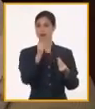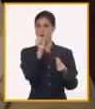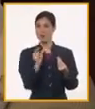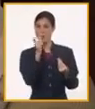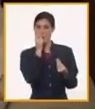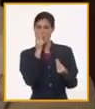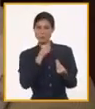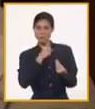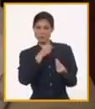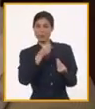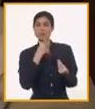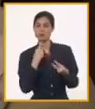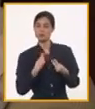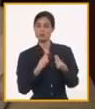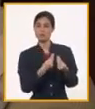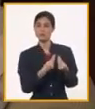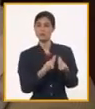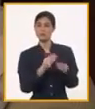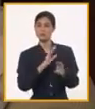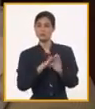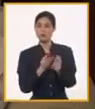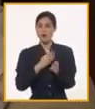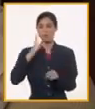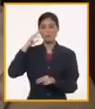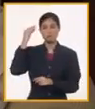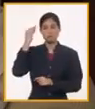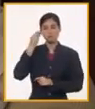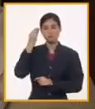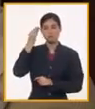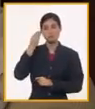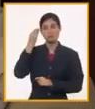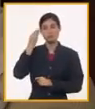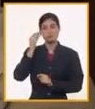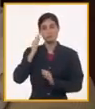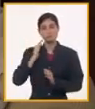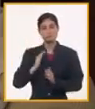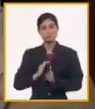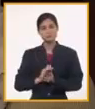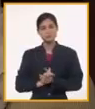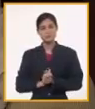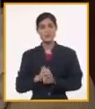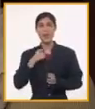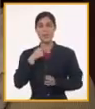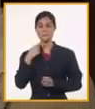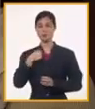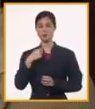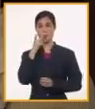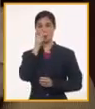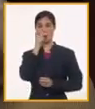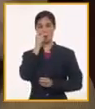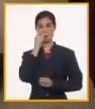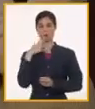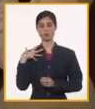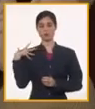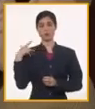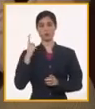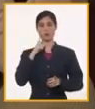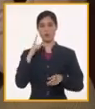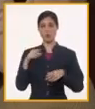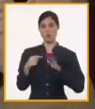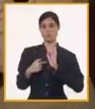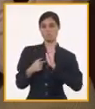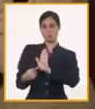que yo después saco toda esa cuenta. Él dijo, si yo le enseño esto y lo dejo preso aquí, pierdo